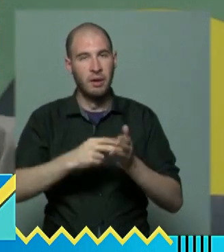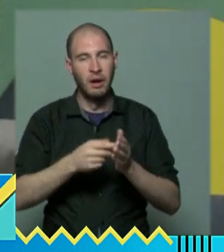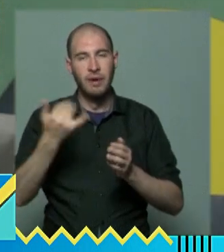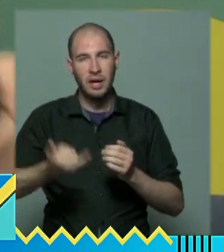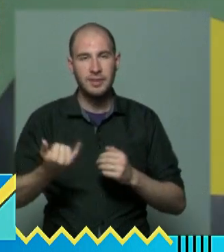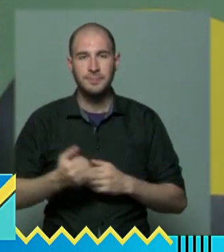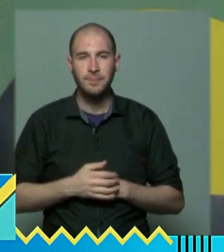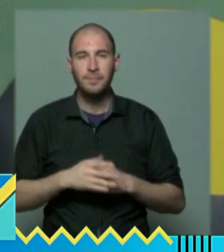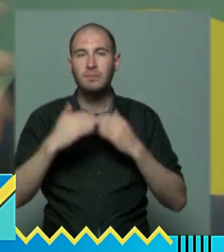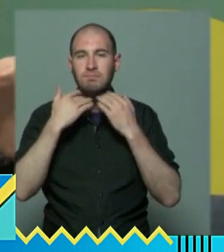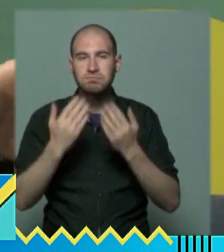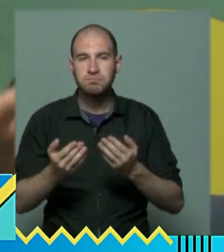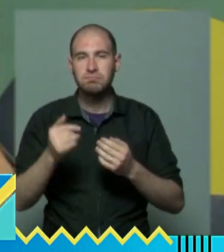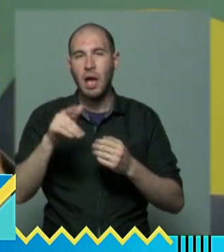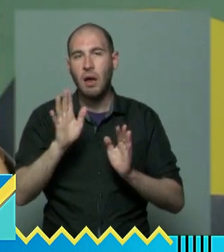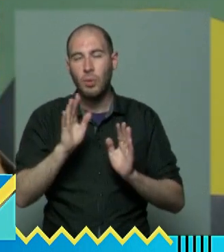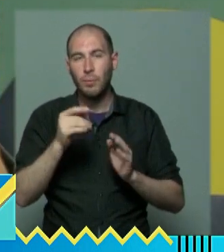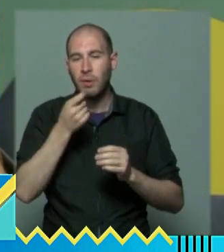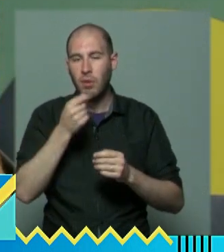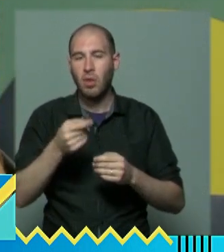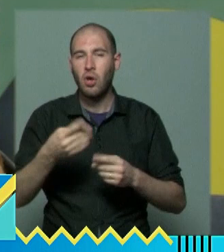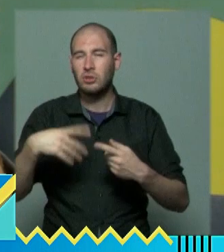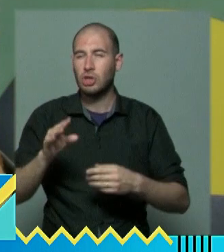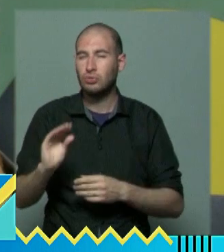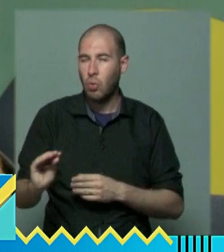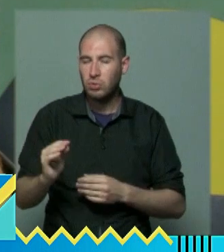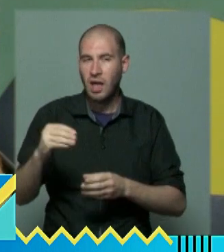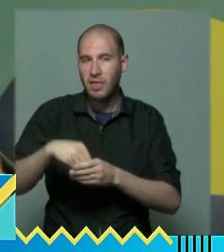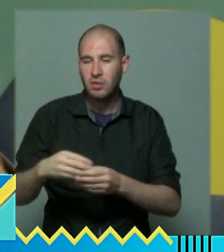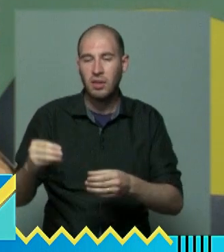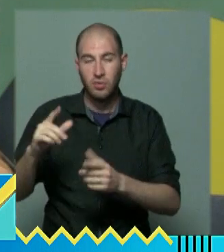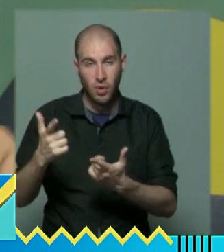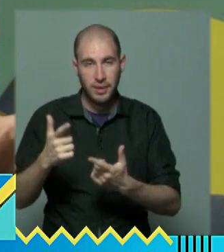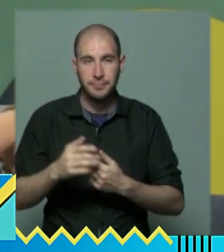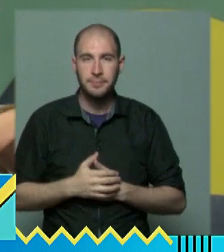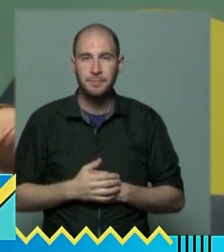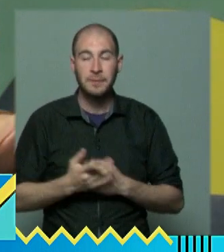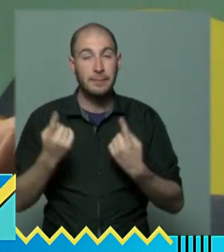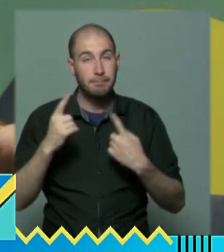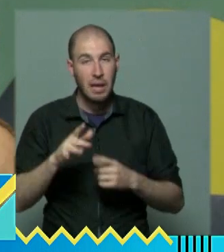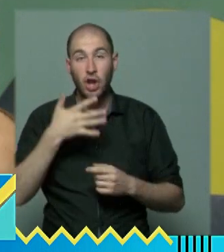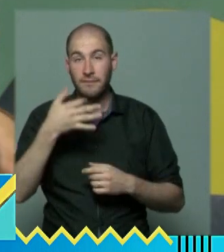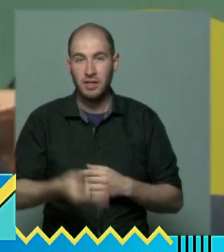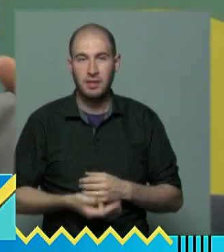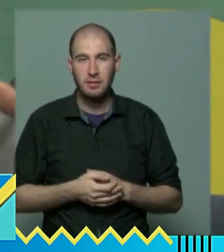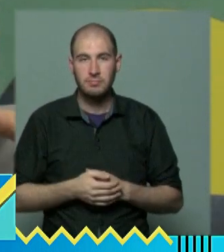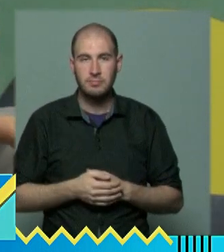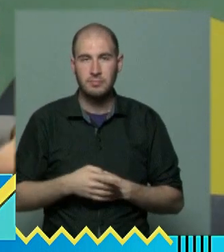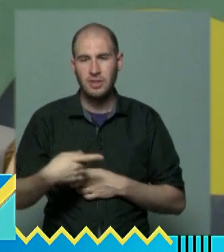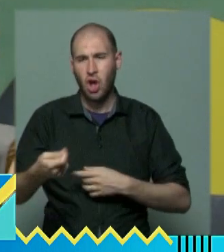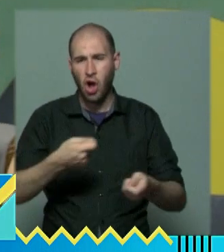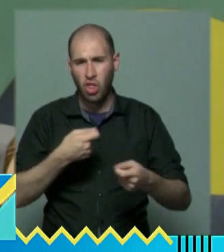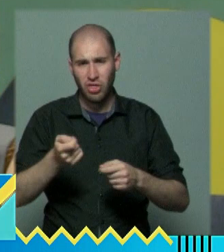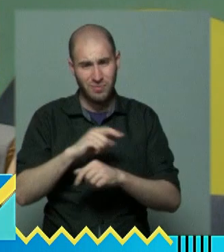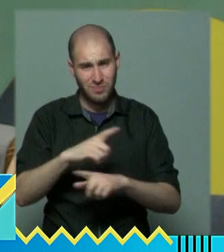perjudicadas por esto. Más allá de que puedo entender que no haya una mafia en ese rubro, sí es cierto que el descontrol de